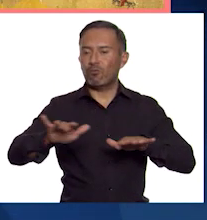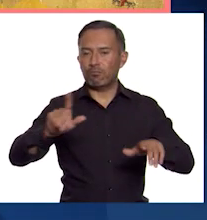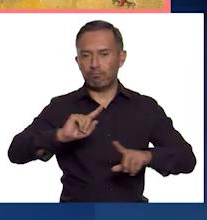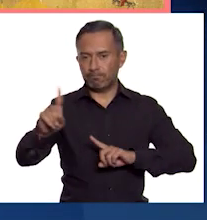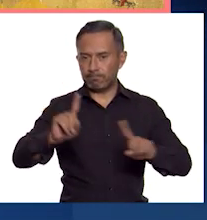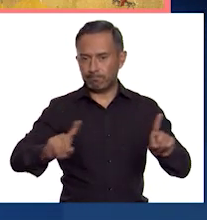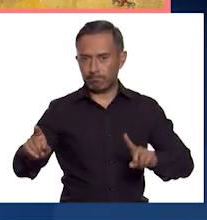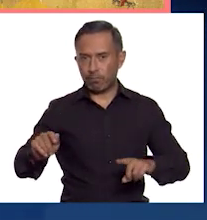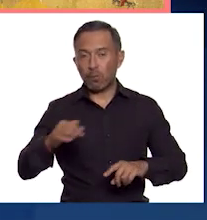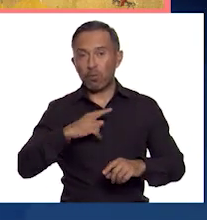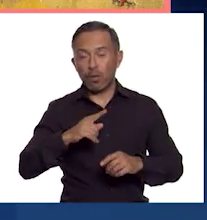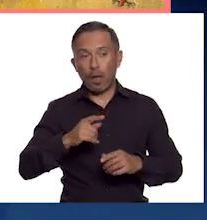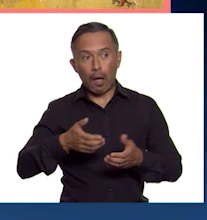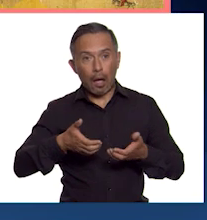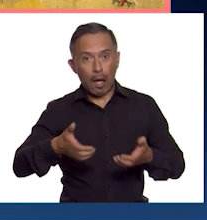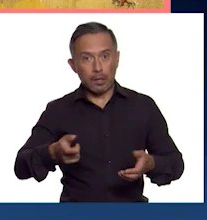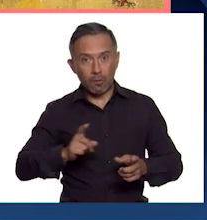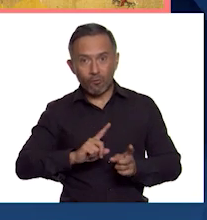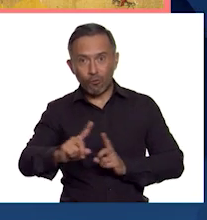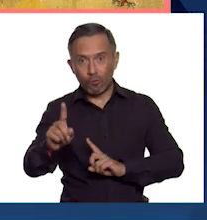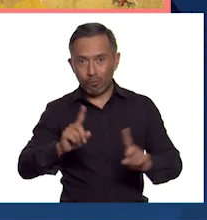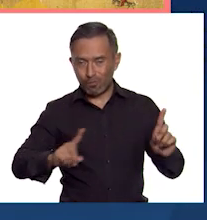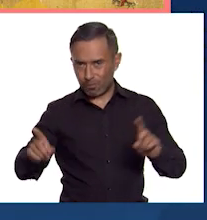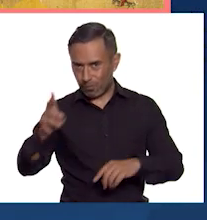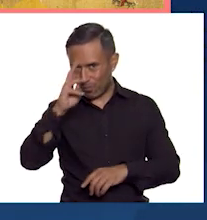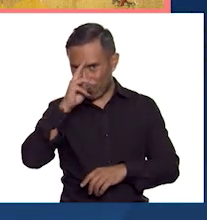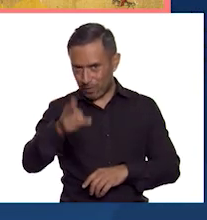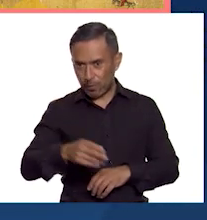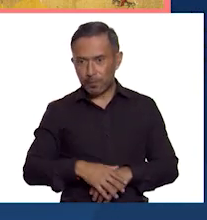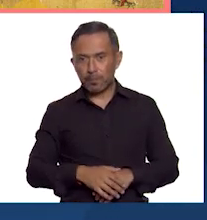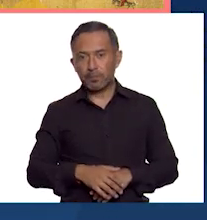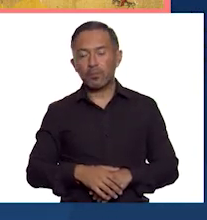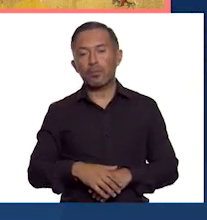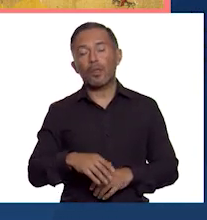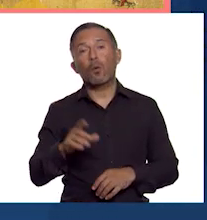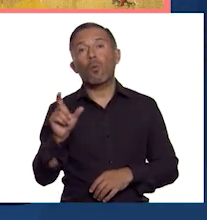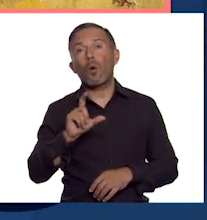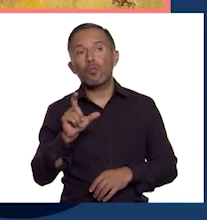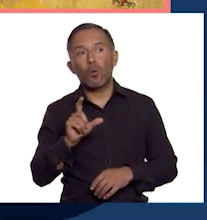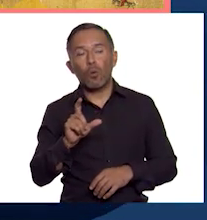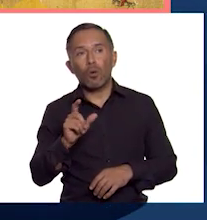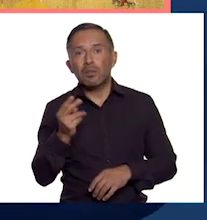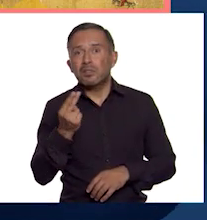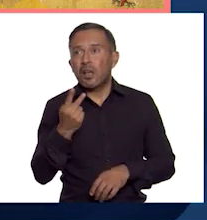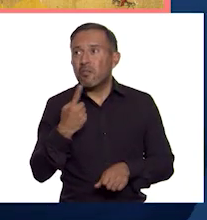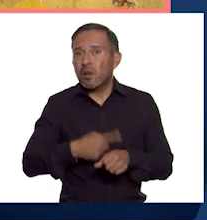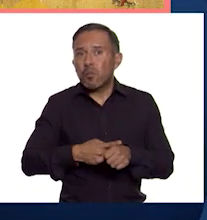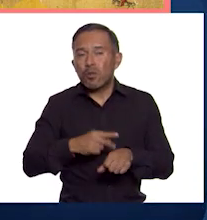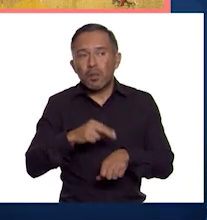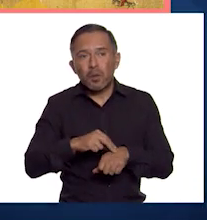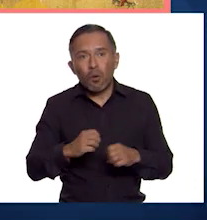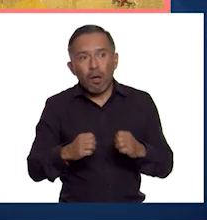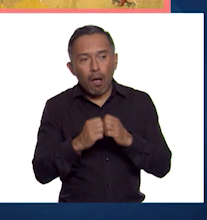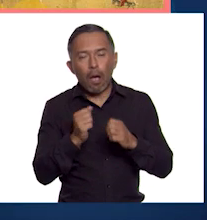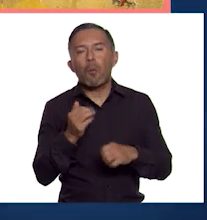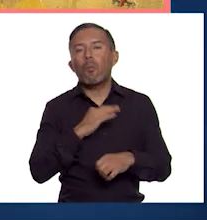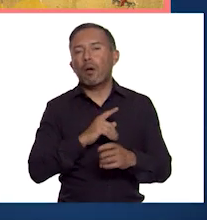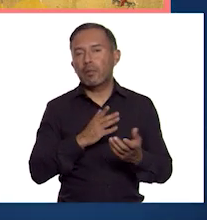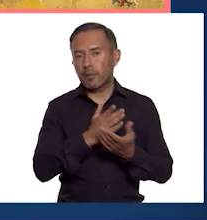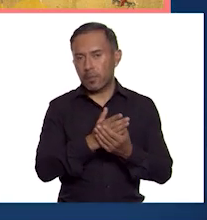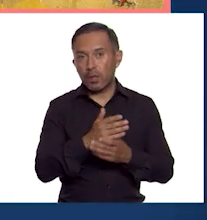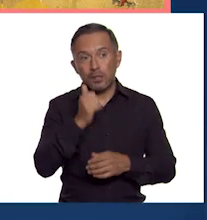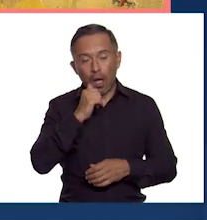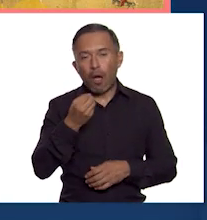recorrer las calles, excepto cuando se salga a buscar un médico y aún entonces es preciso ir con luz.